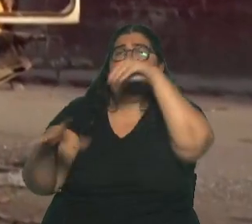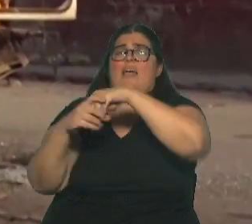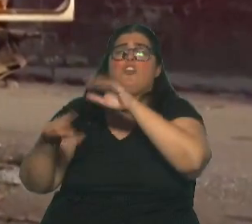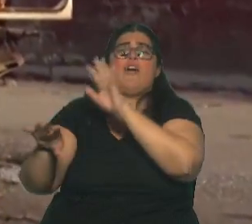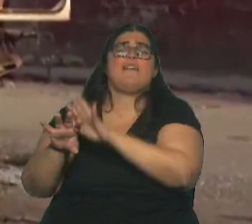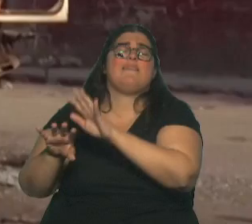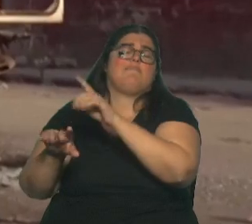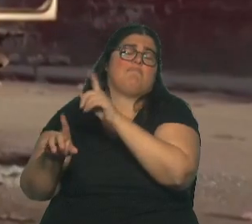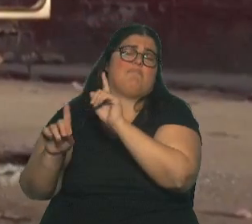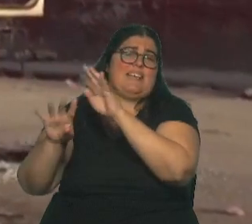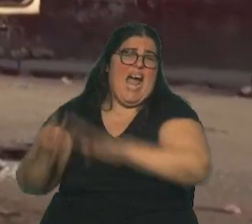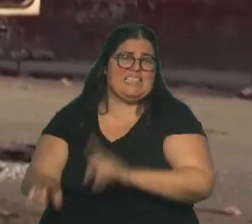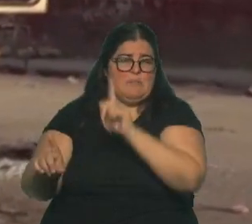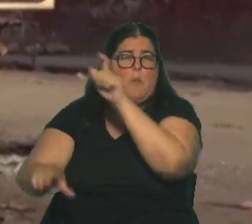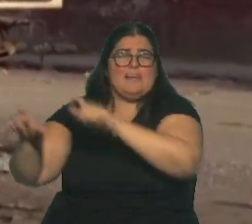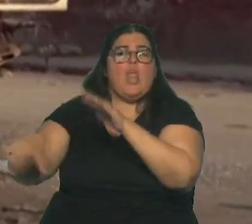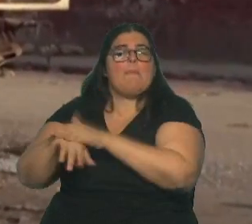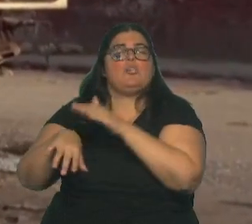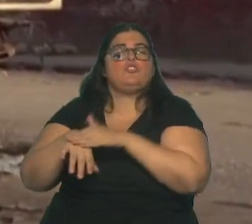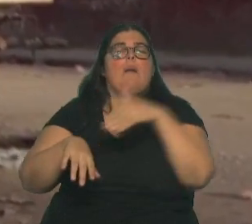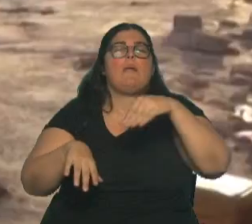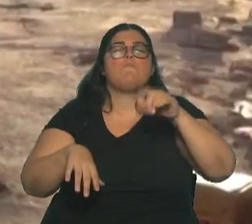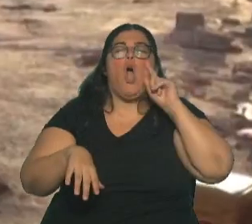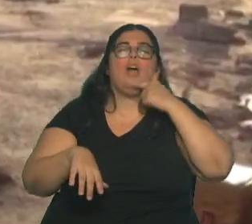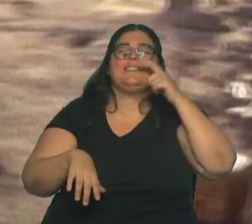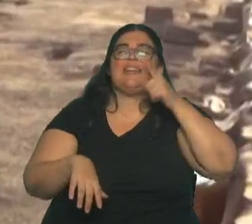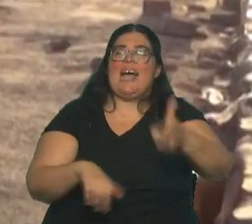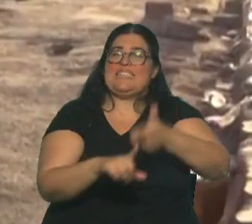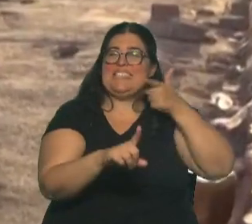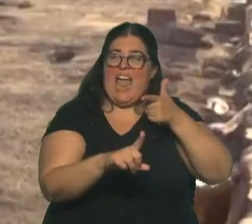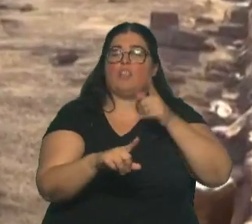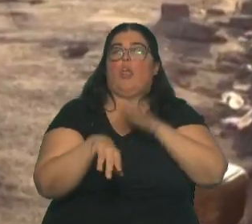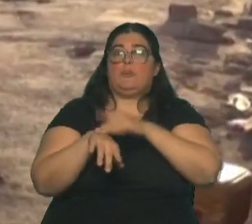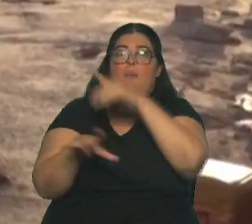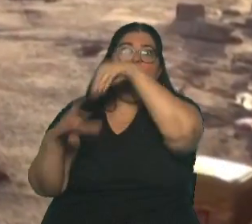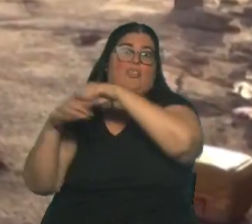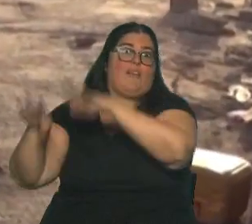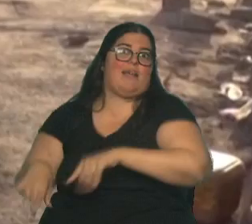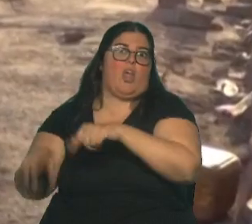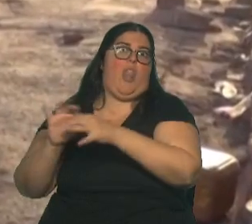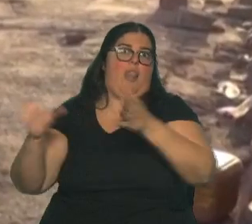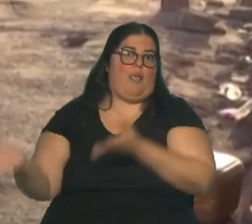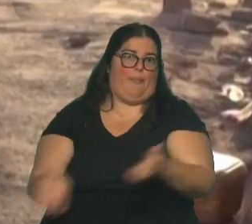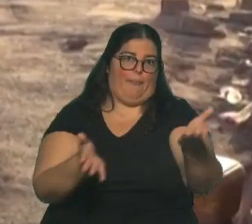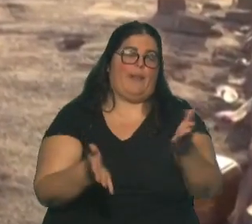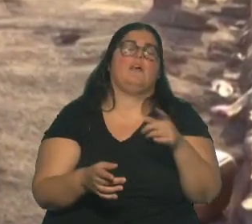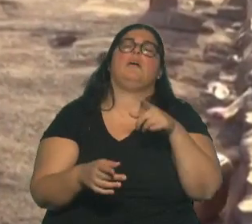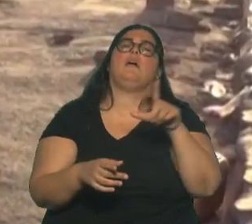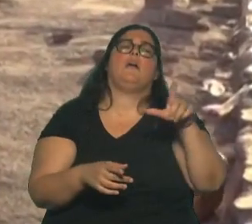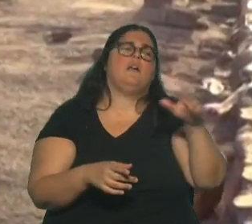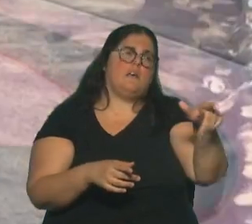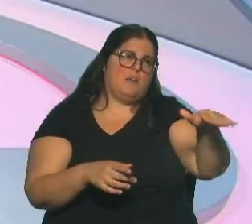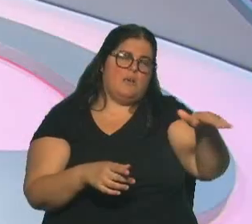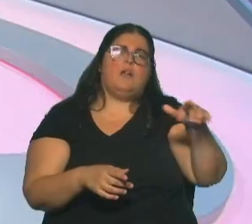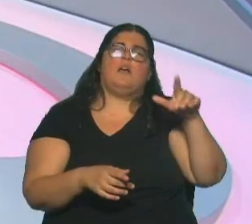acusados del asesinato del mandatario justamente Moïse. Bueno, una crítica situación, Leticia, allí lo veíamos, ¿no?